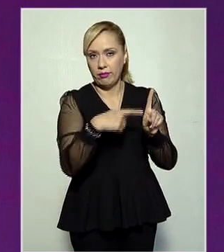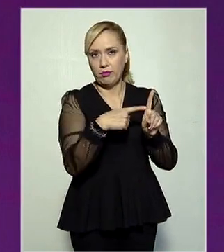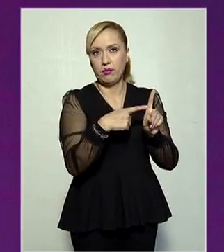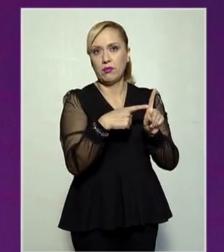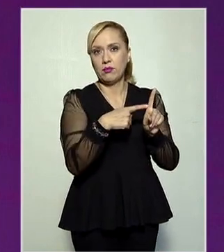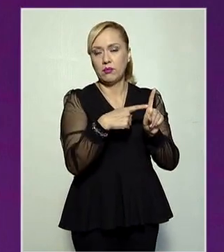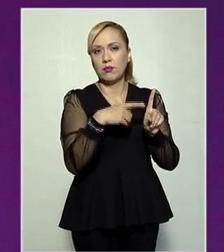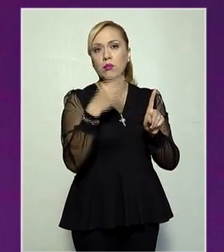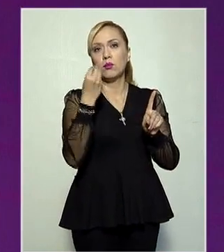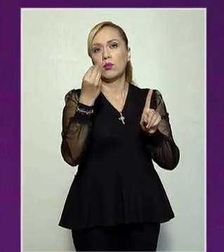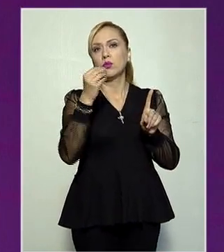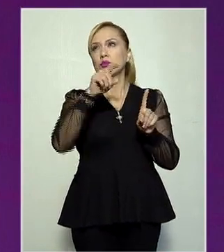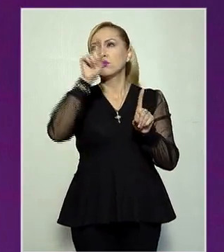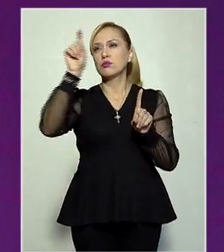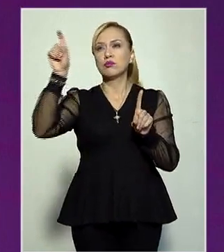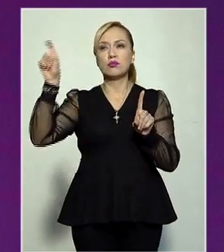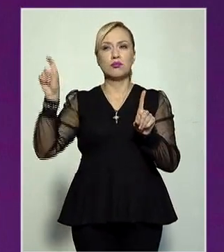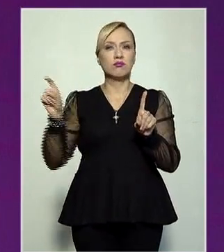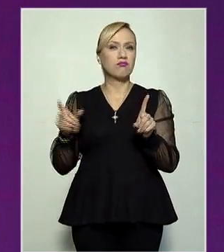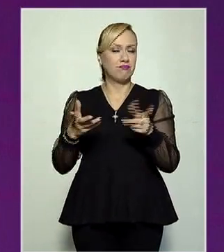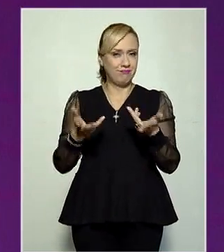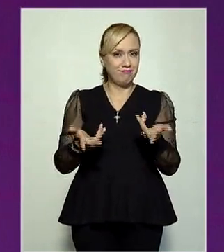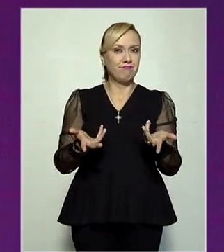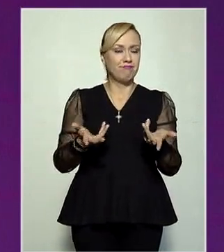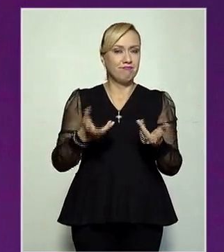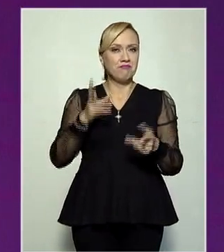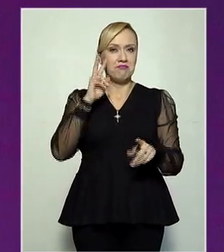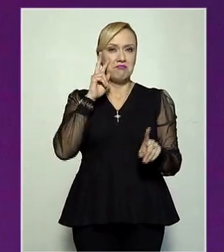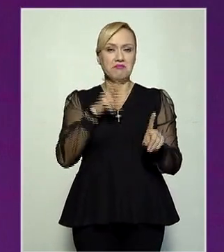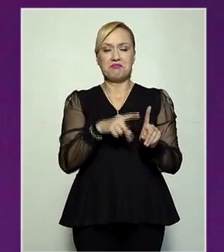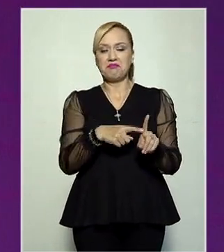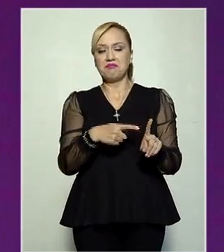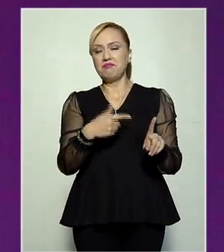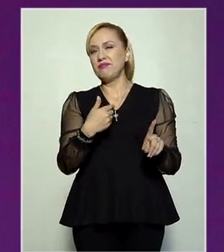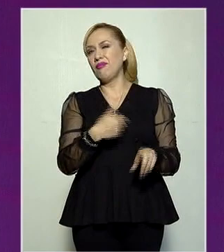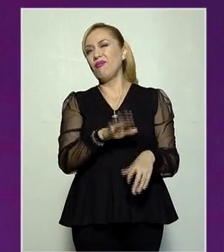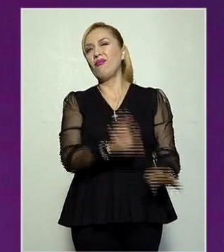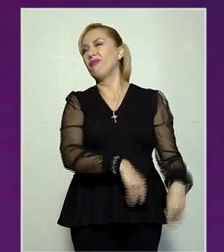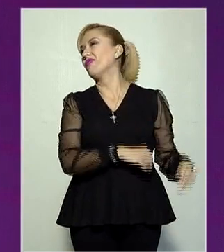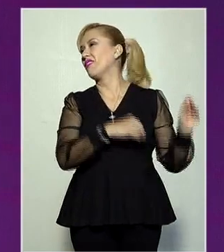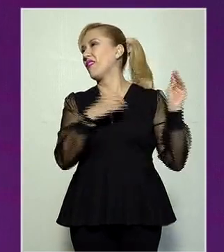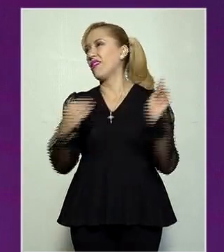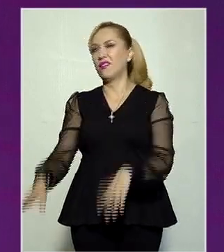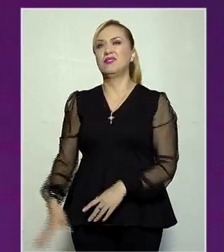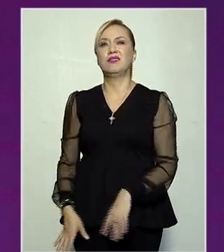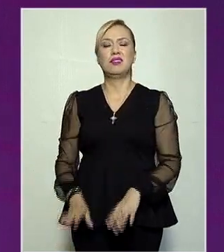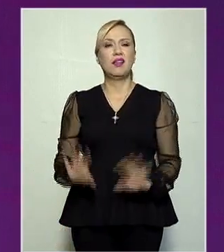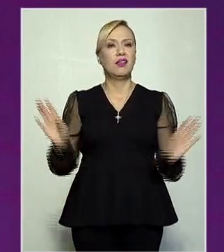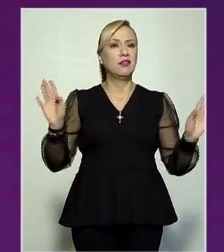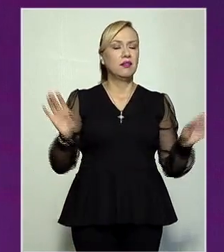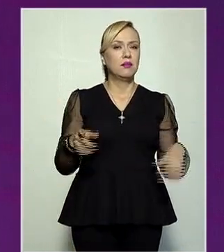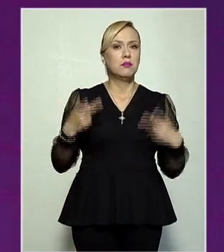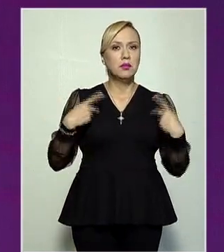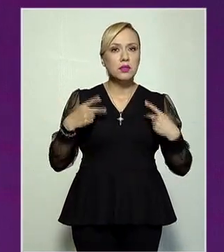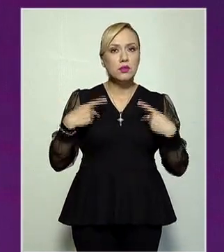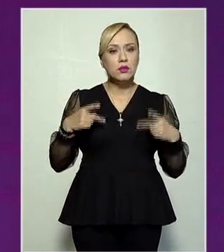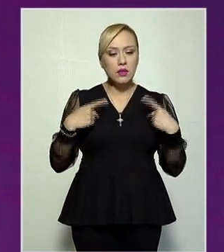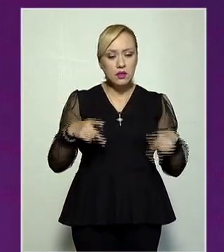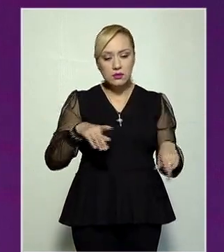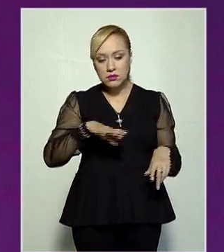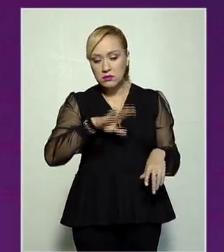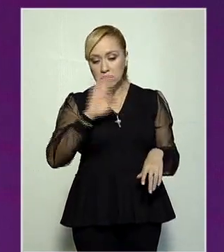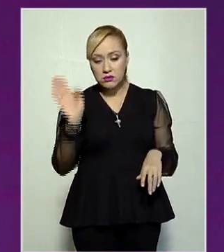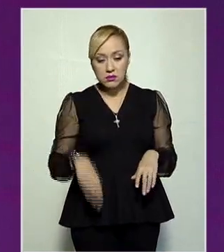porque en muchos lugares se les daba tratamiento de objetos, ¿no? El tratamiento a lugares donde hay personas